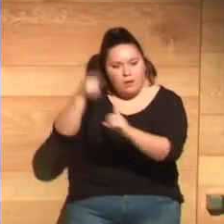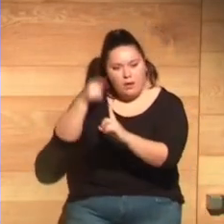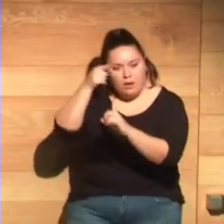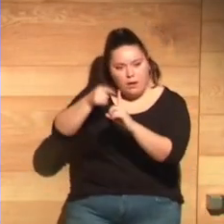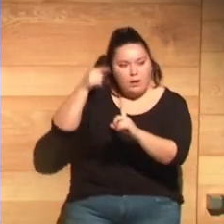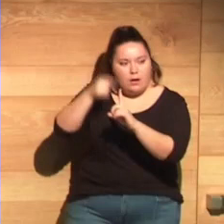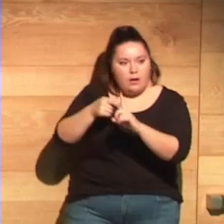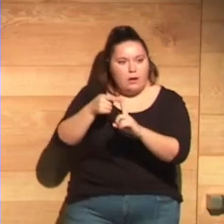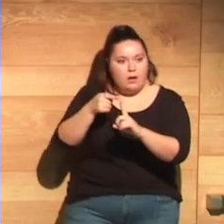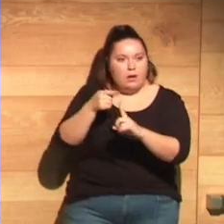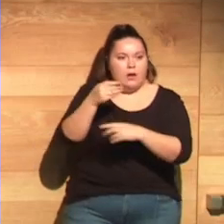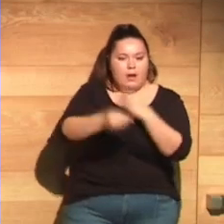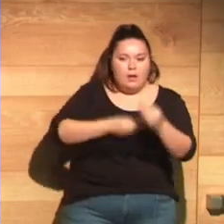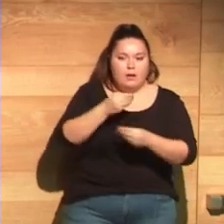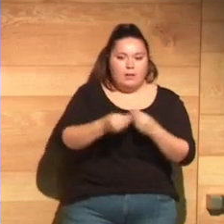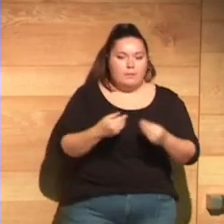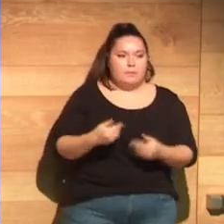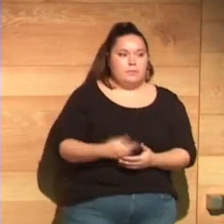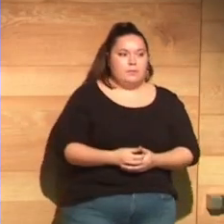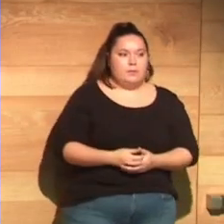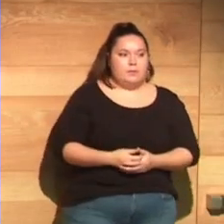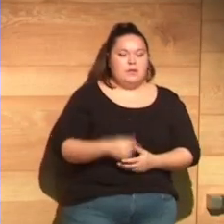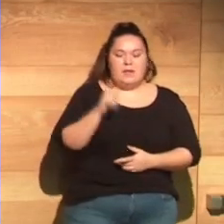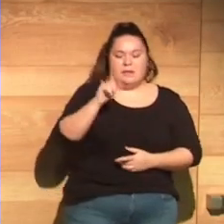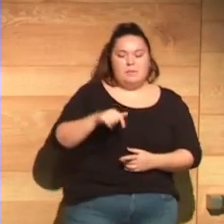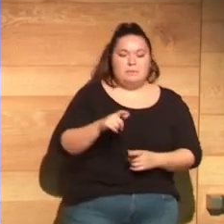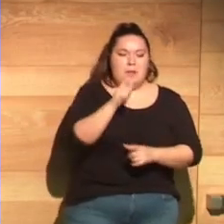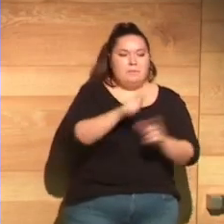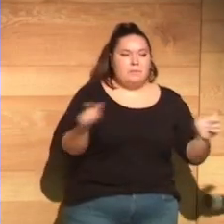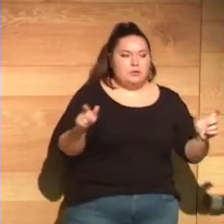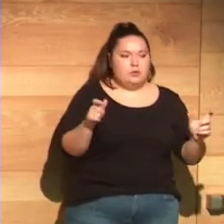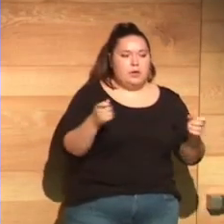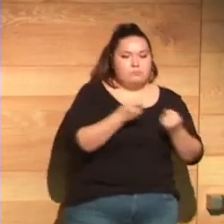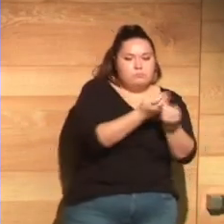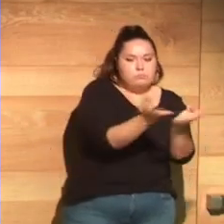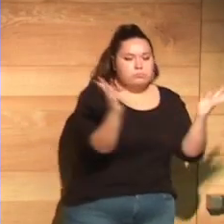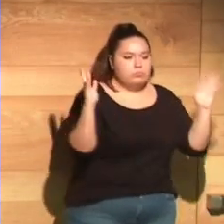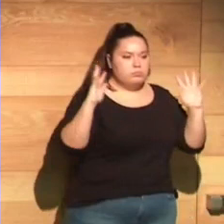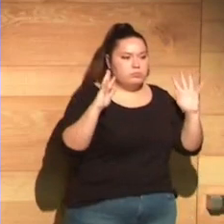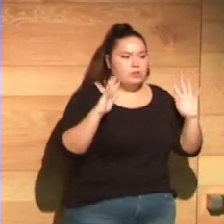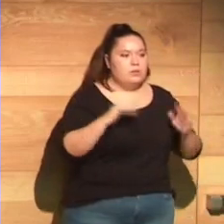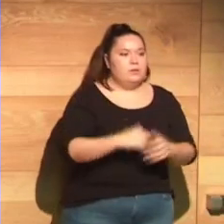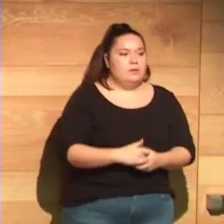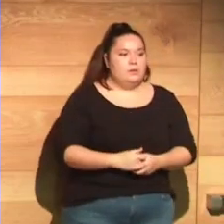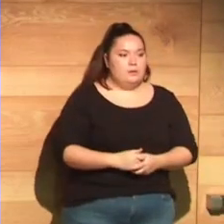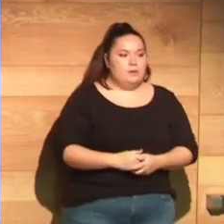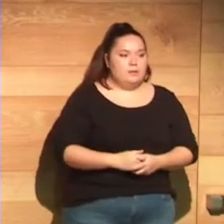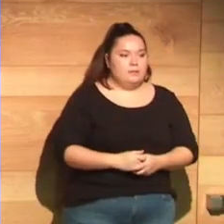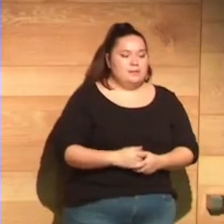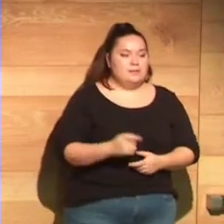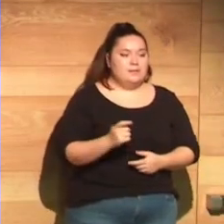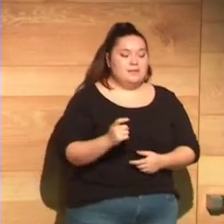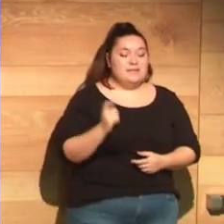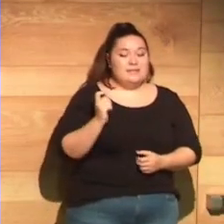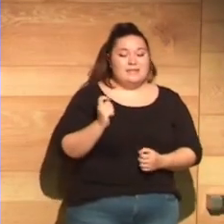a esa infancia y esa búsqueda de la referencia paterna y materna en toda la gente que le rodea,